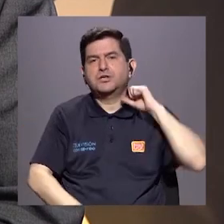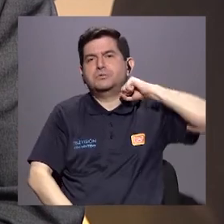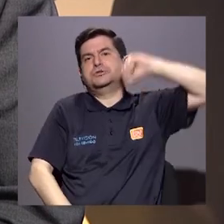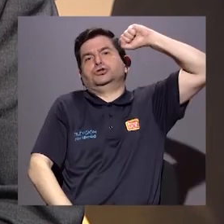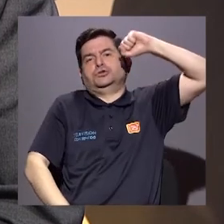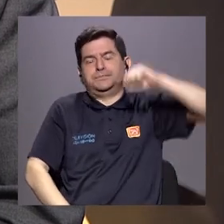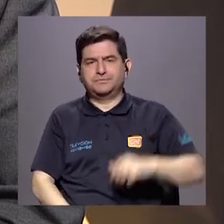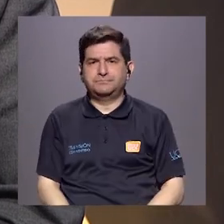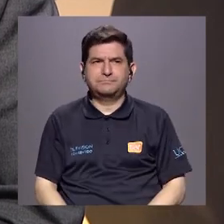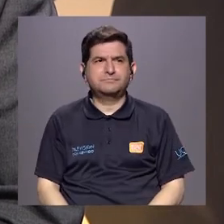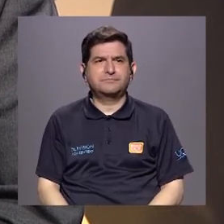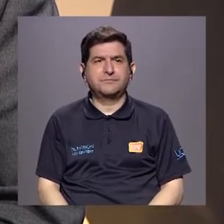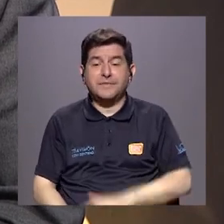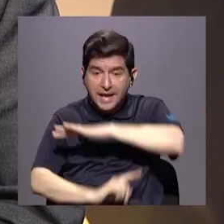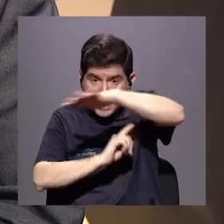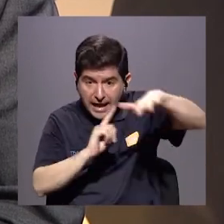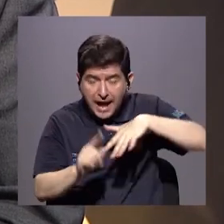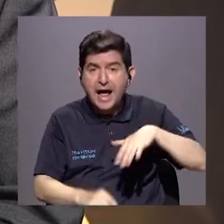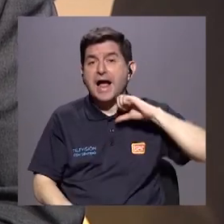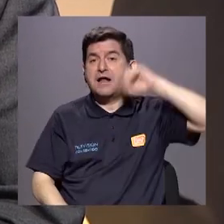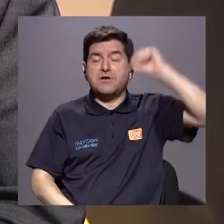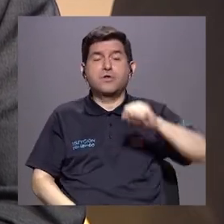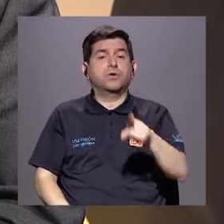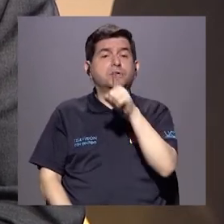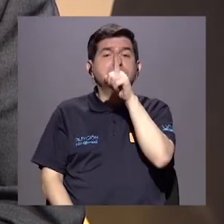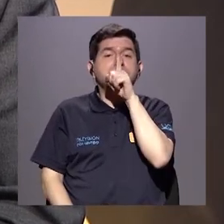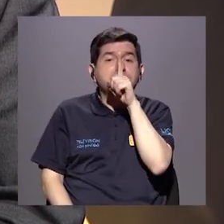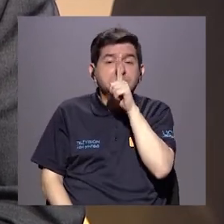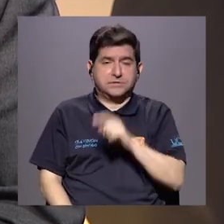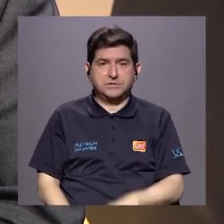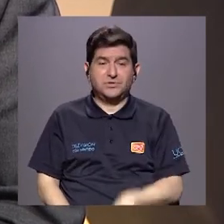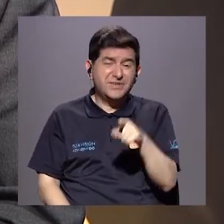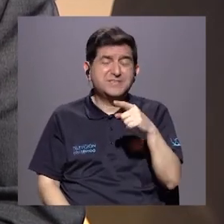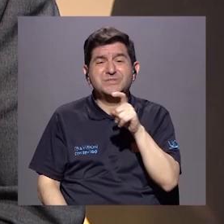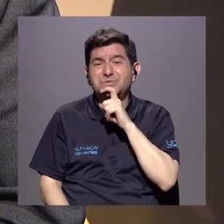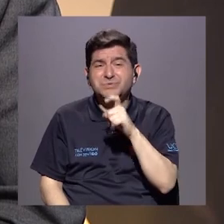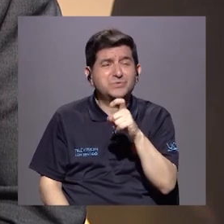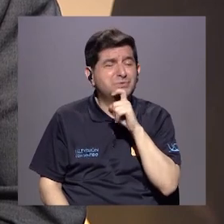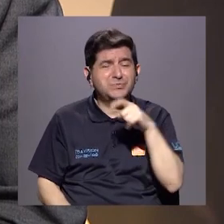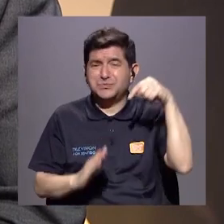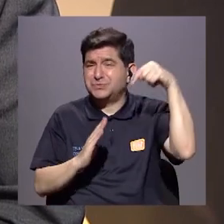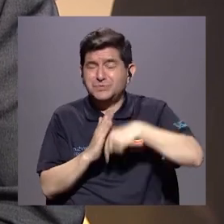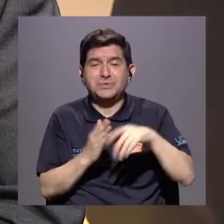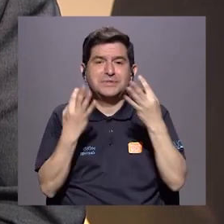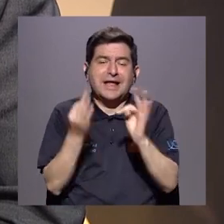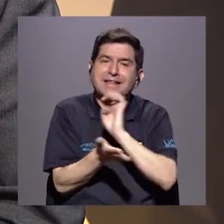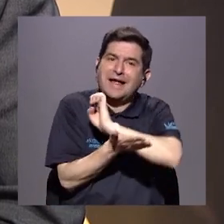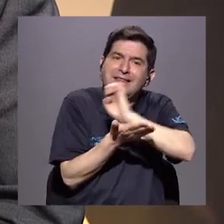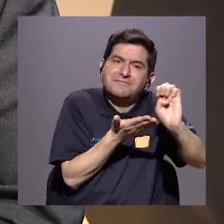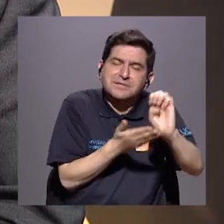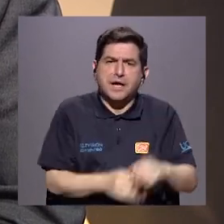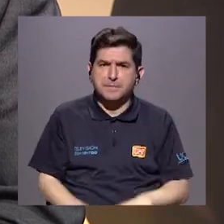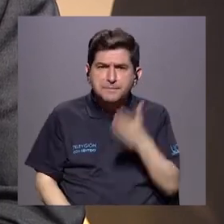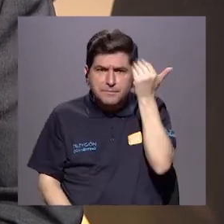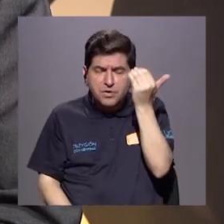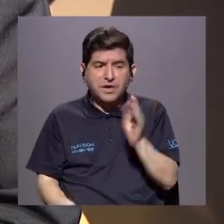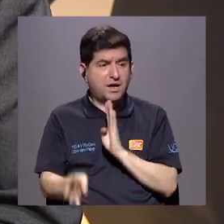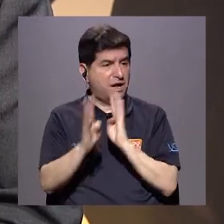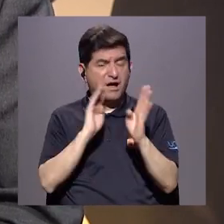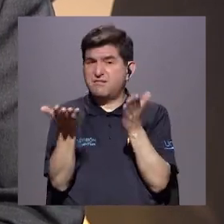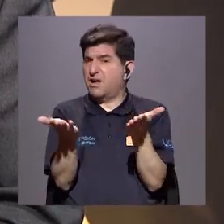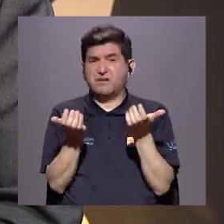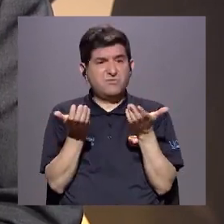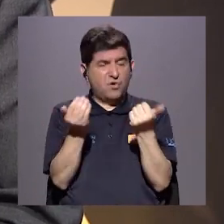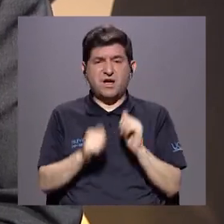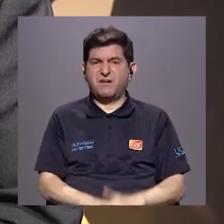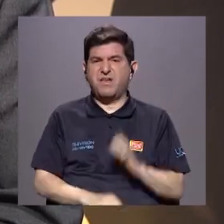suicidio alrededor del suicidio hay muchísimo silencio y esto dificulta profundamente la prevención porque no queremos hablar